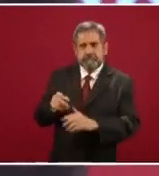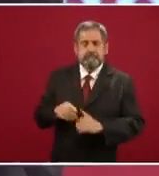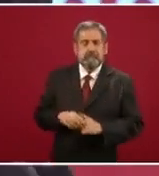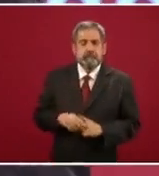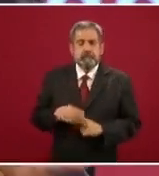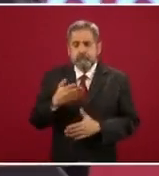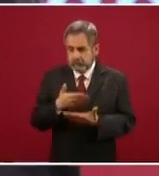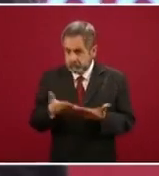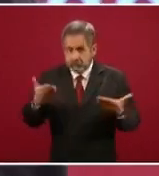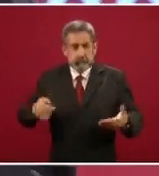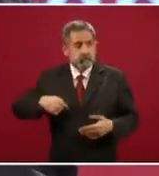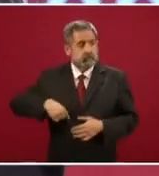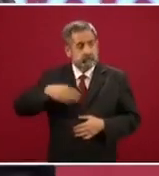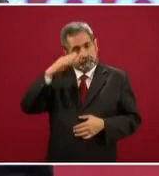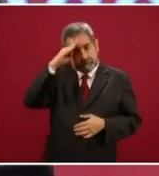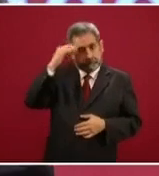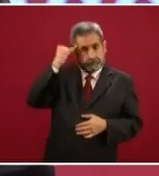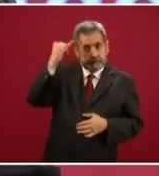aquí ahora